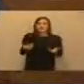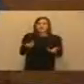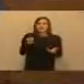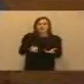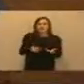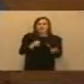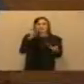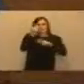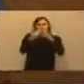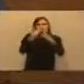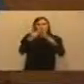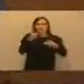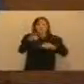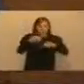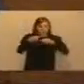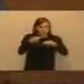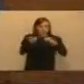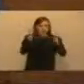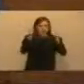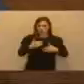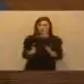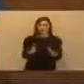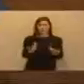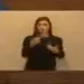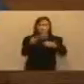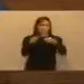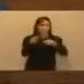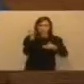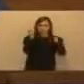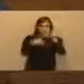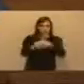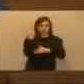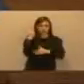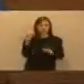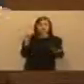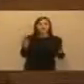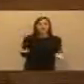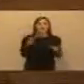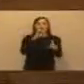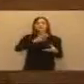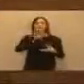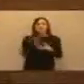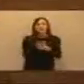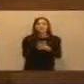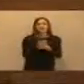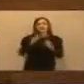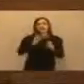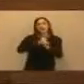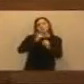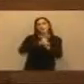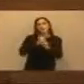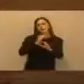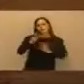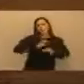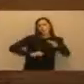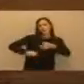real de negociación, de negociación sustancial, en el marco de un expediente de regulación de empleo que supuso, entre otras salidas